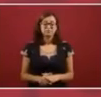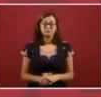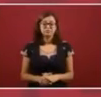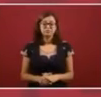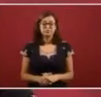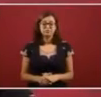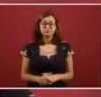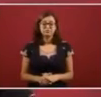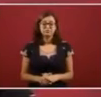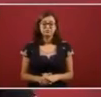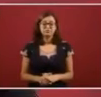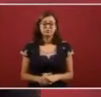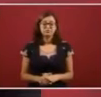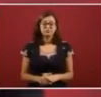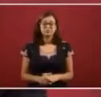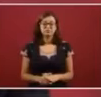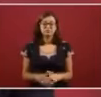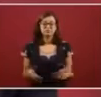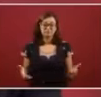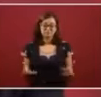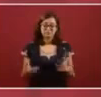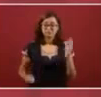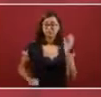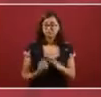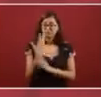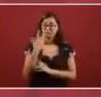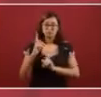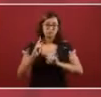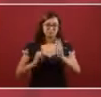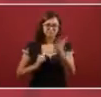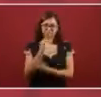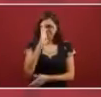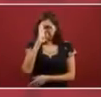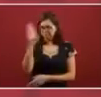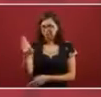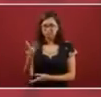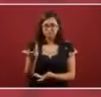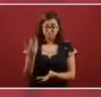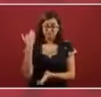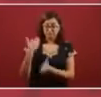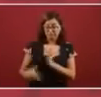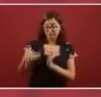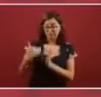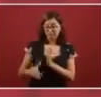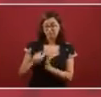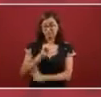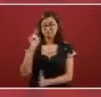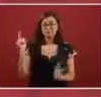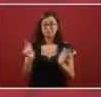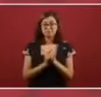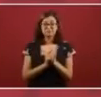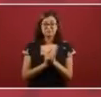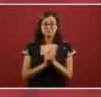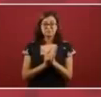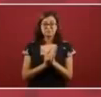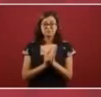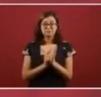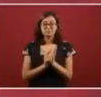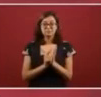iniciada de construir estos caminos y no se pueden ampliar